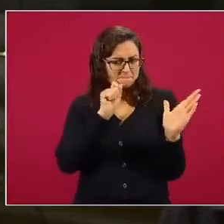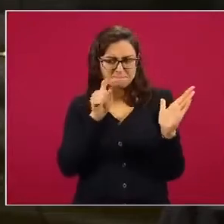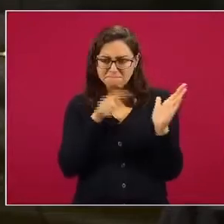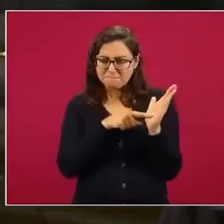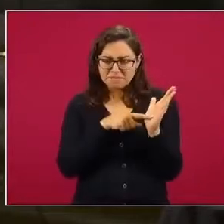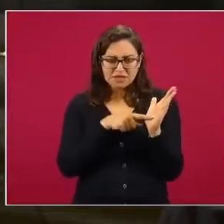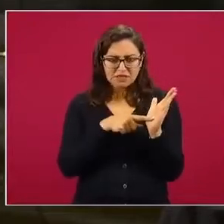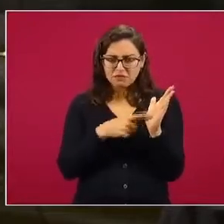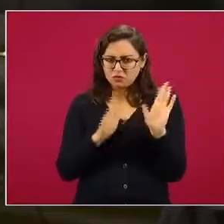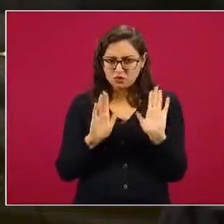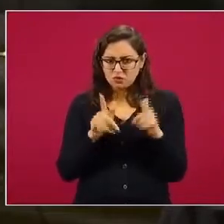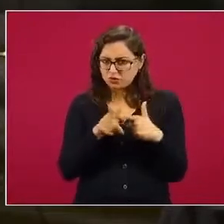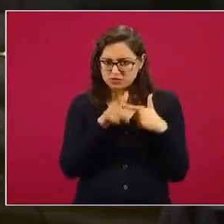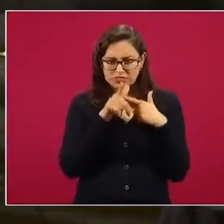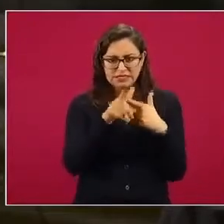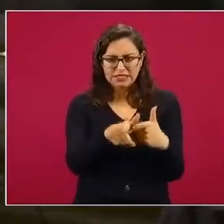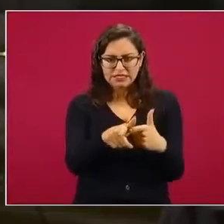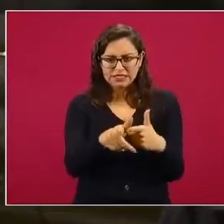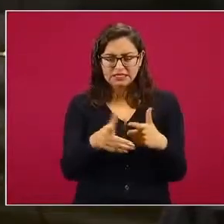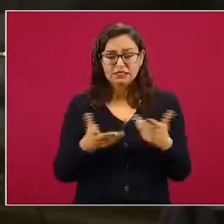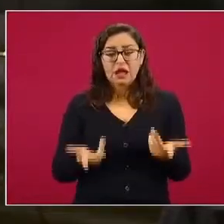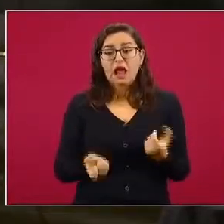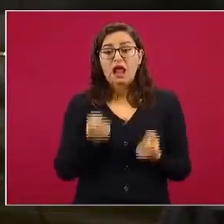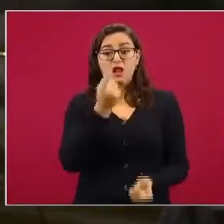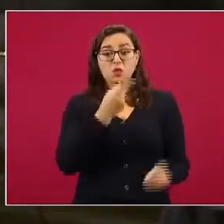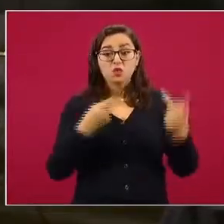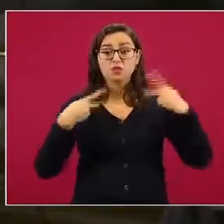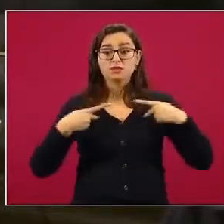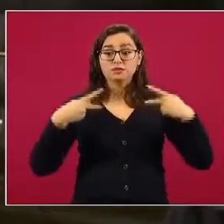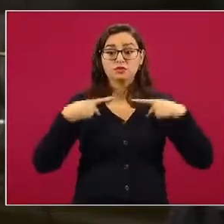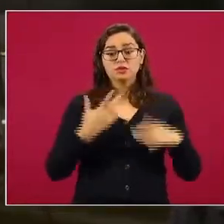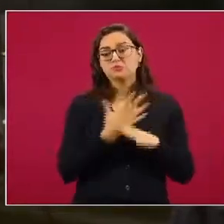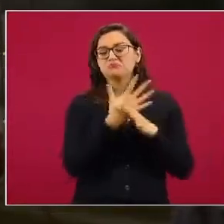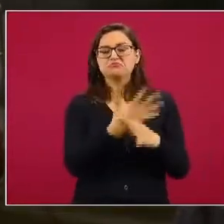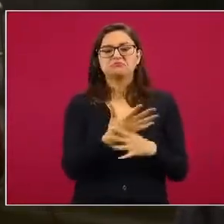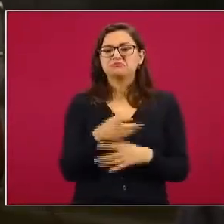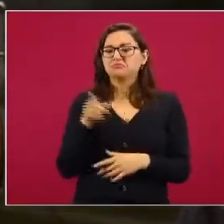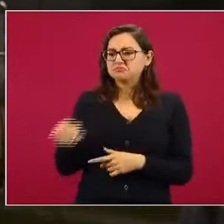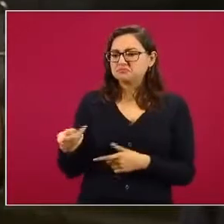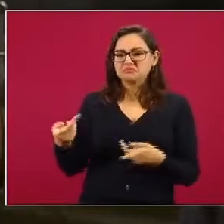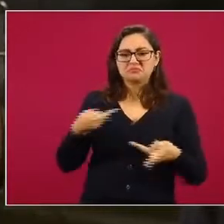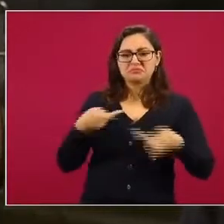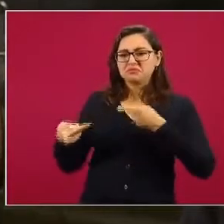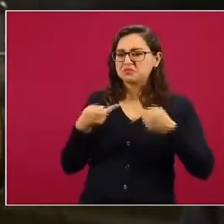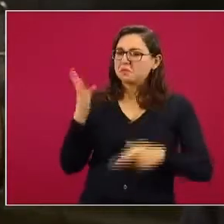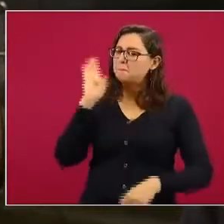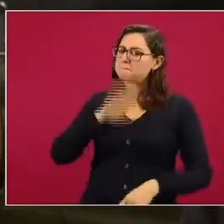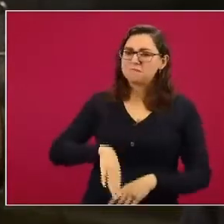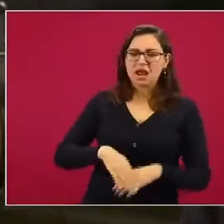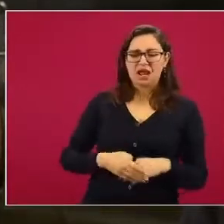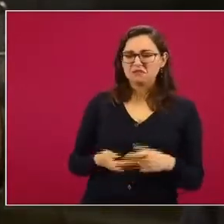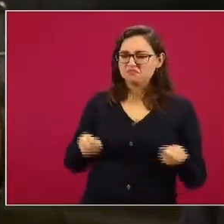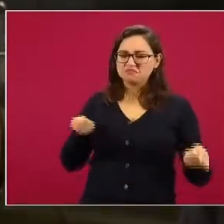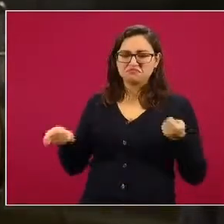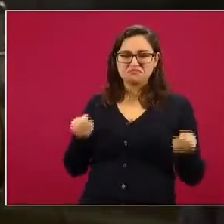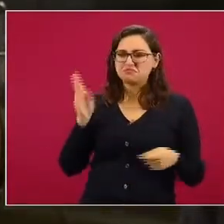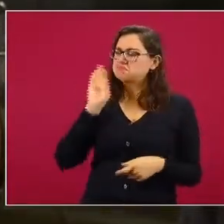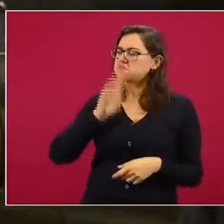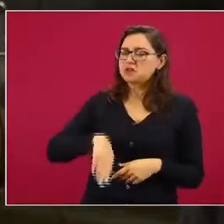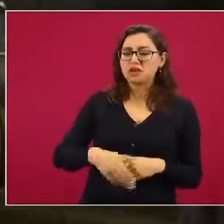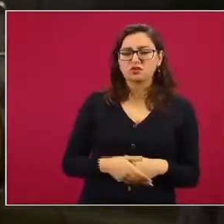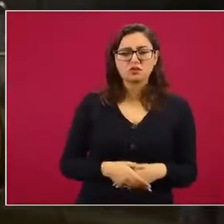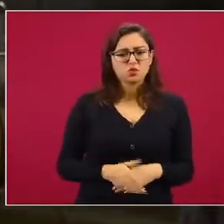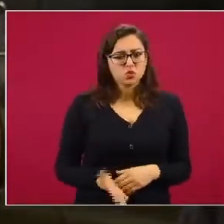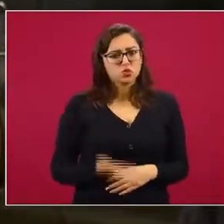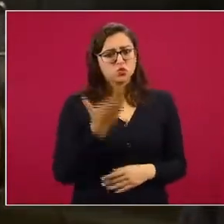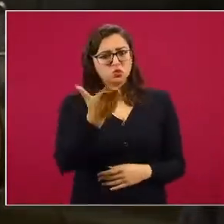hasta ahora. Hay evidentemente gente que dice que se ha actuado mal. Usted defiende que se ha actuado correctamente ante